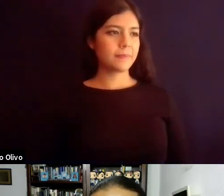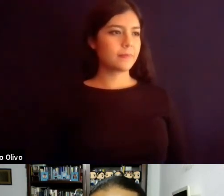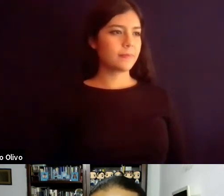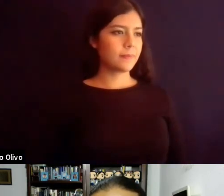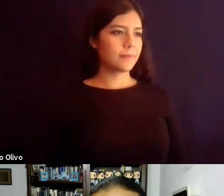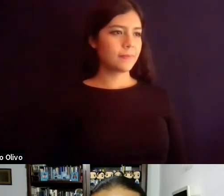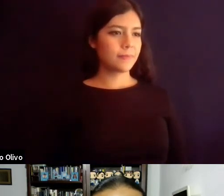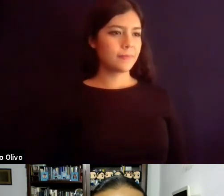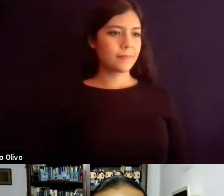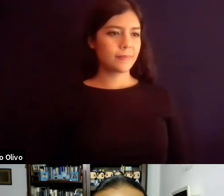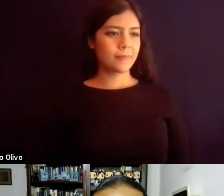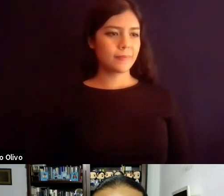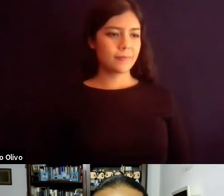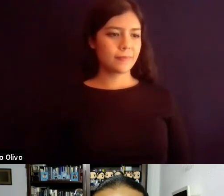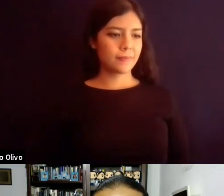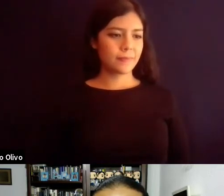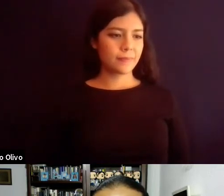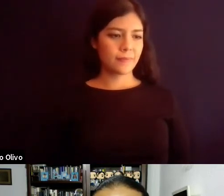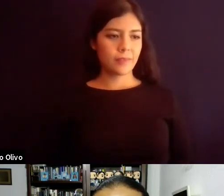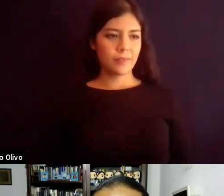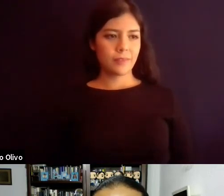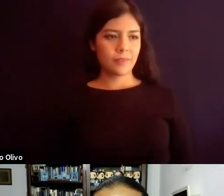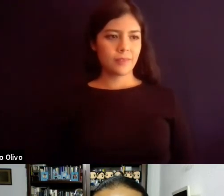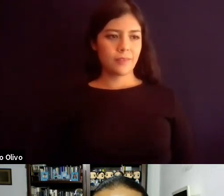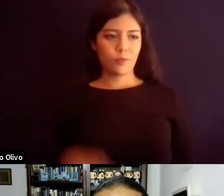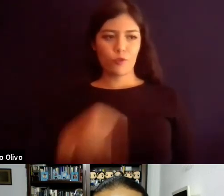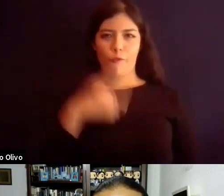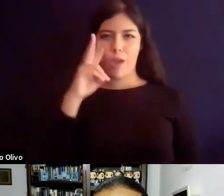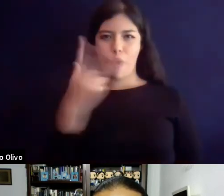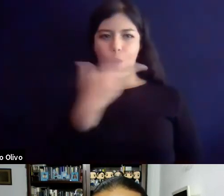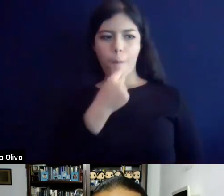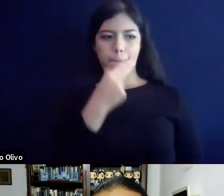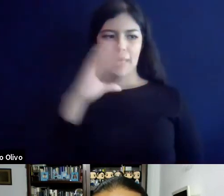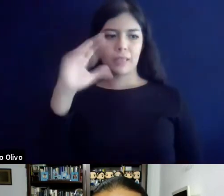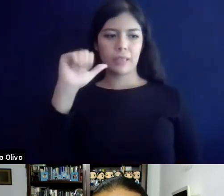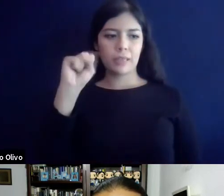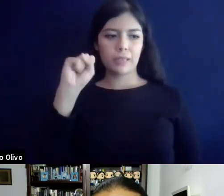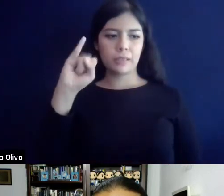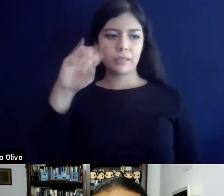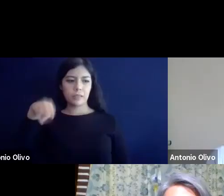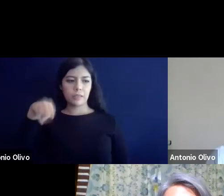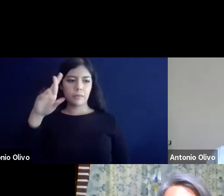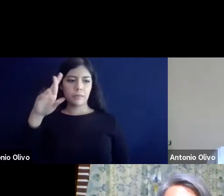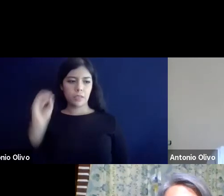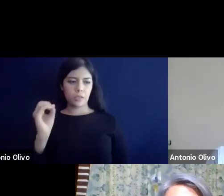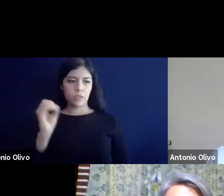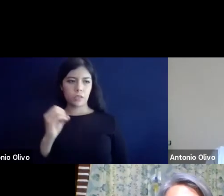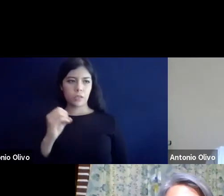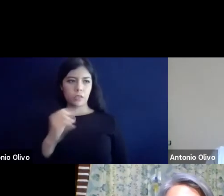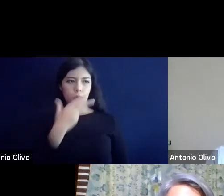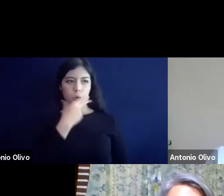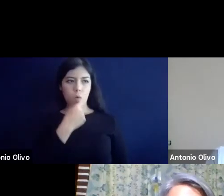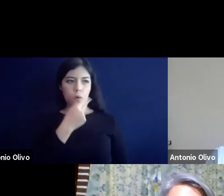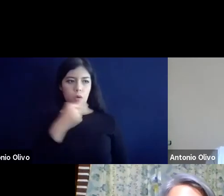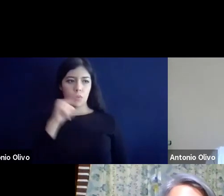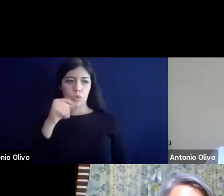Veo que está conectado Casimiro. No sé, Casimiro, si nos quieras compartir un poco de tu experiencia también.